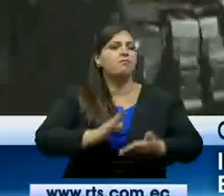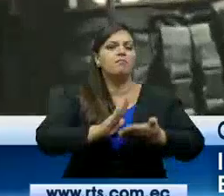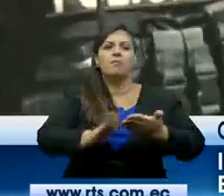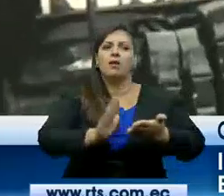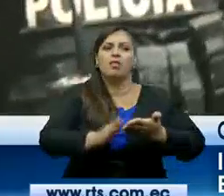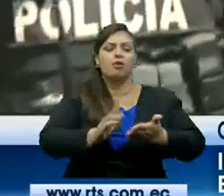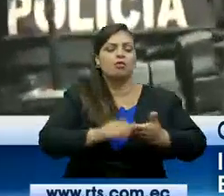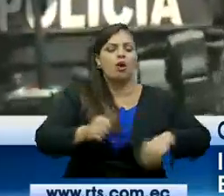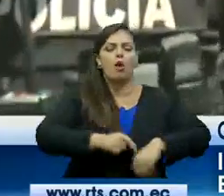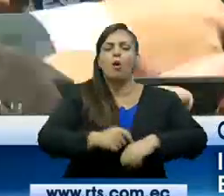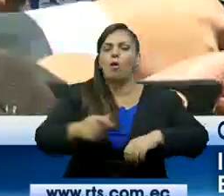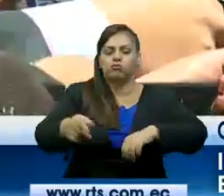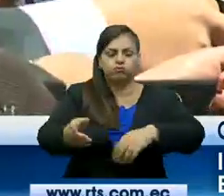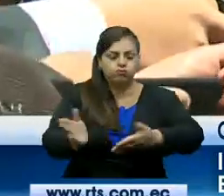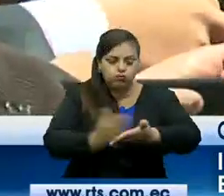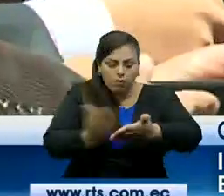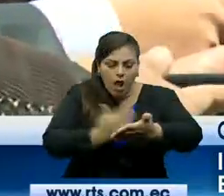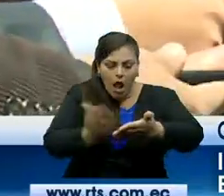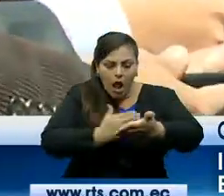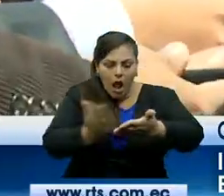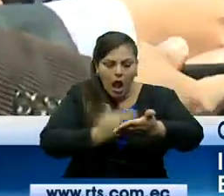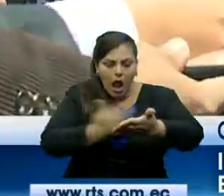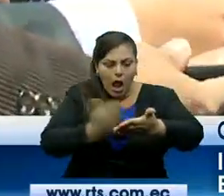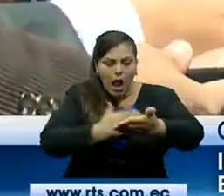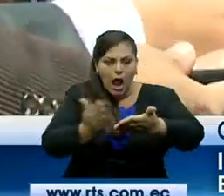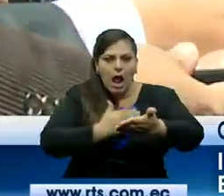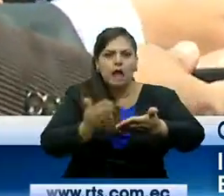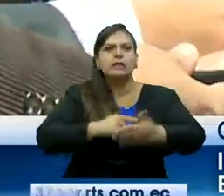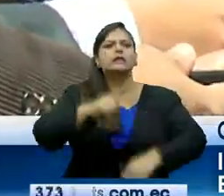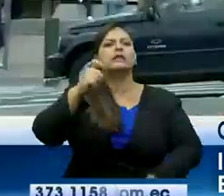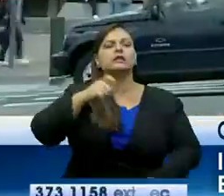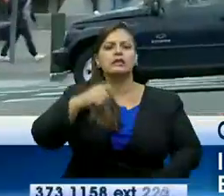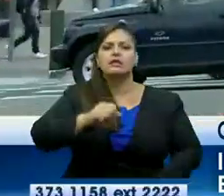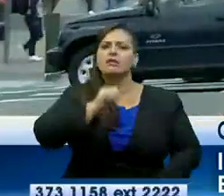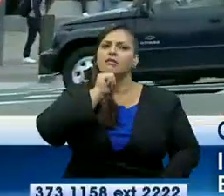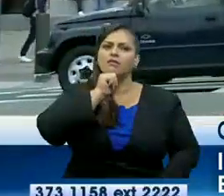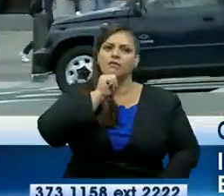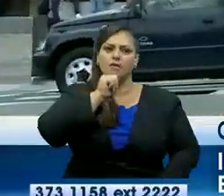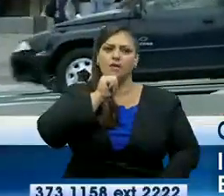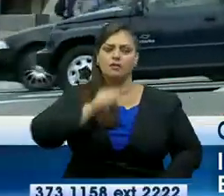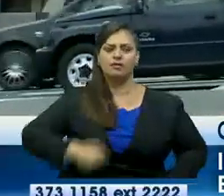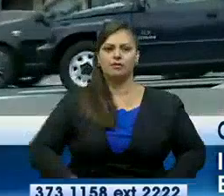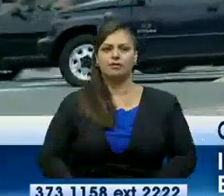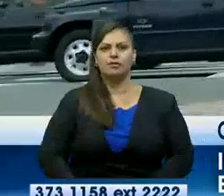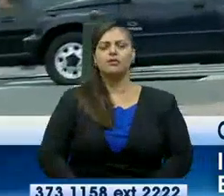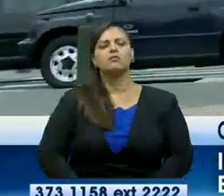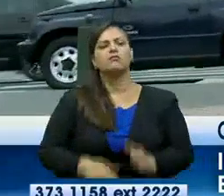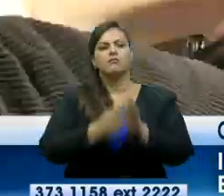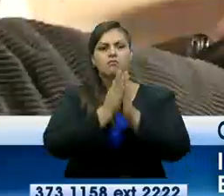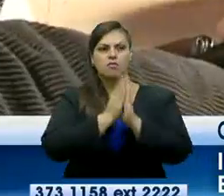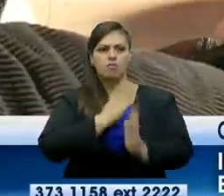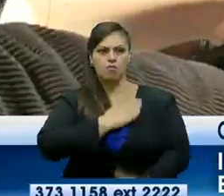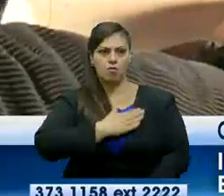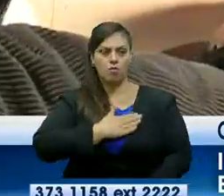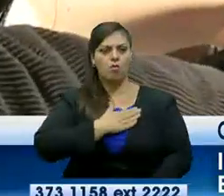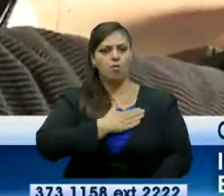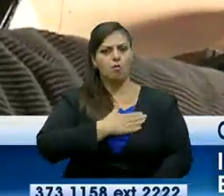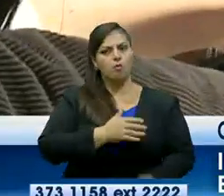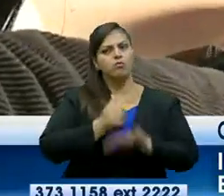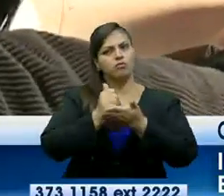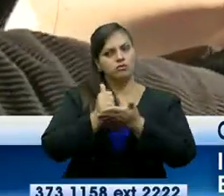salida, el abogado de Pareja anunciaba que se ha presentado de manera formal el pedido para colaboración eficaz. Y está